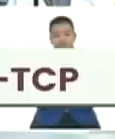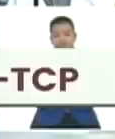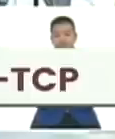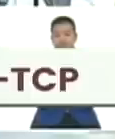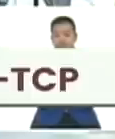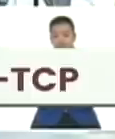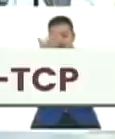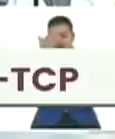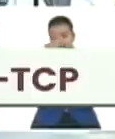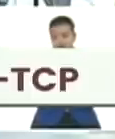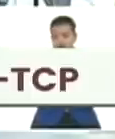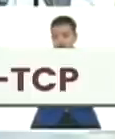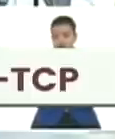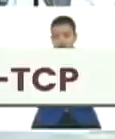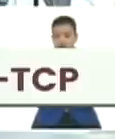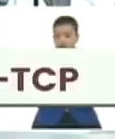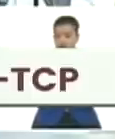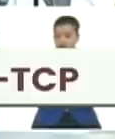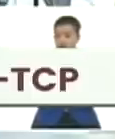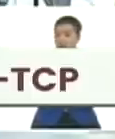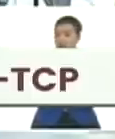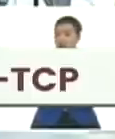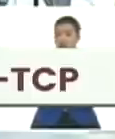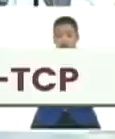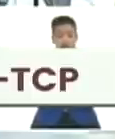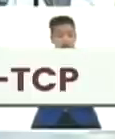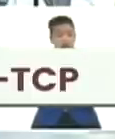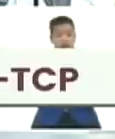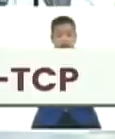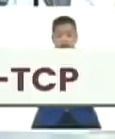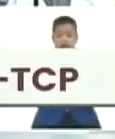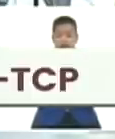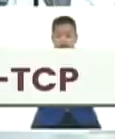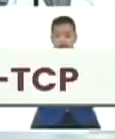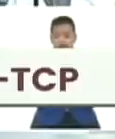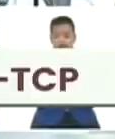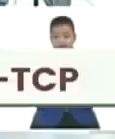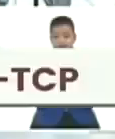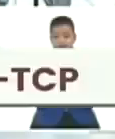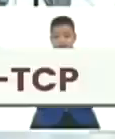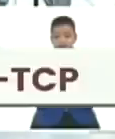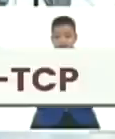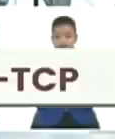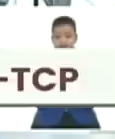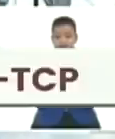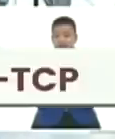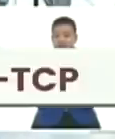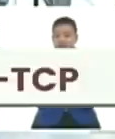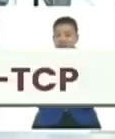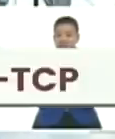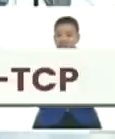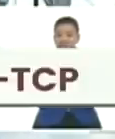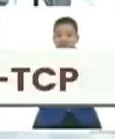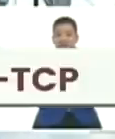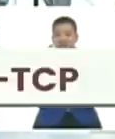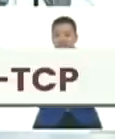este problema. Esperamos su respuesta sinceramente. Y firman Gregory W.